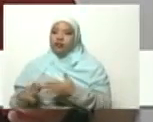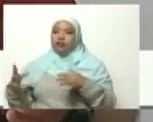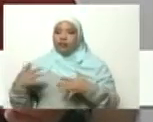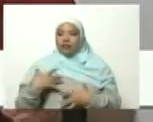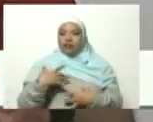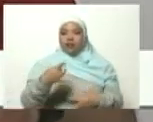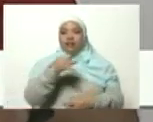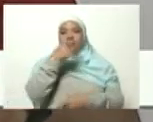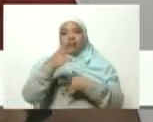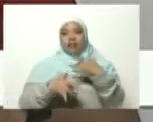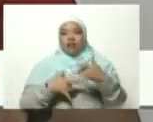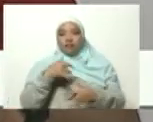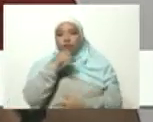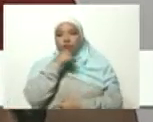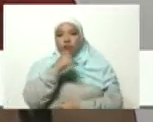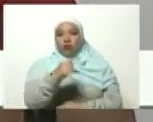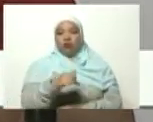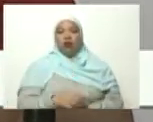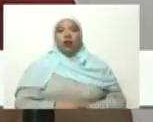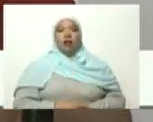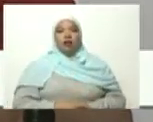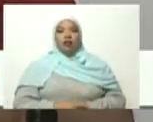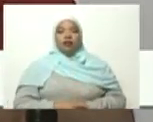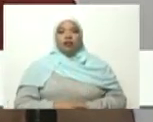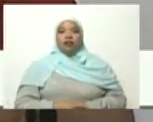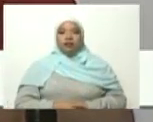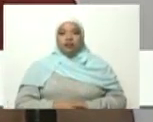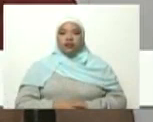es nuestra posición, se enteren.